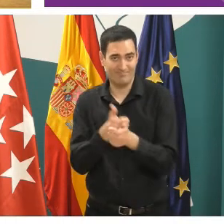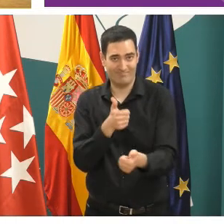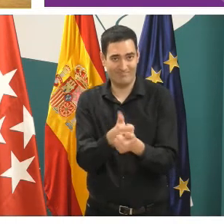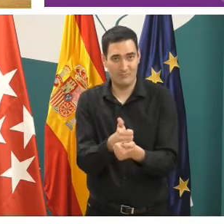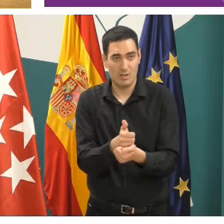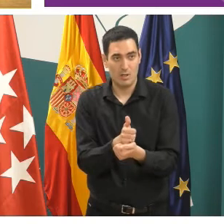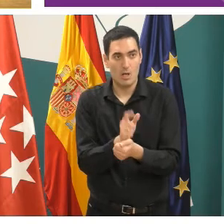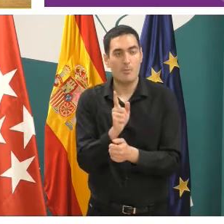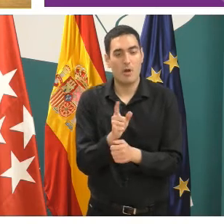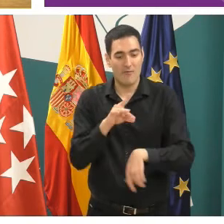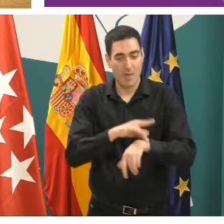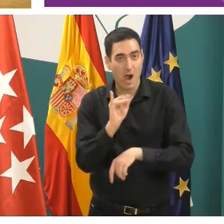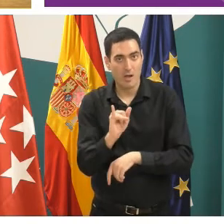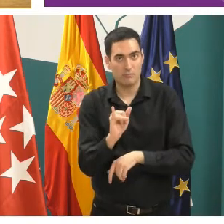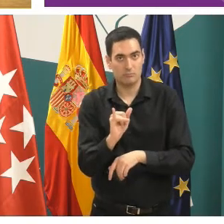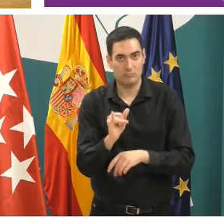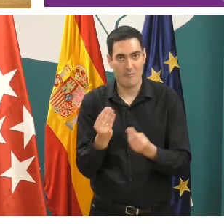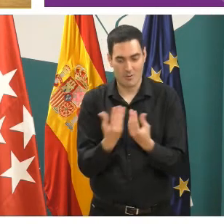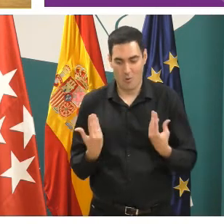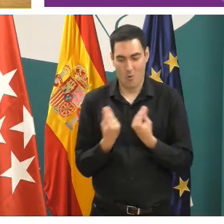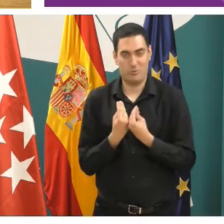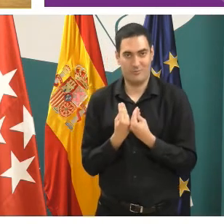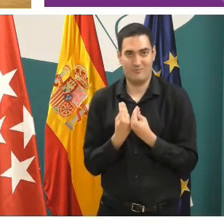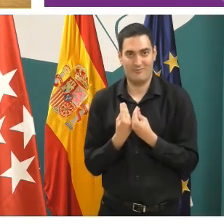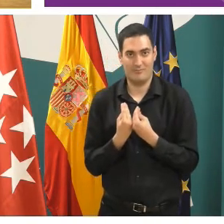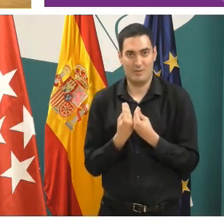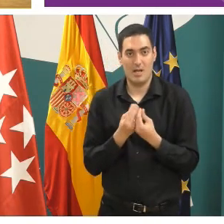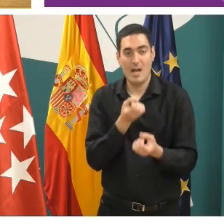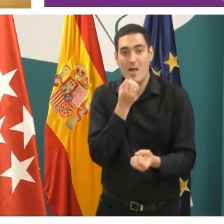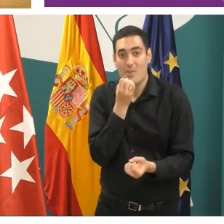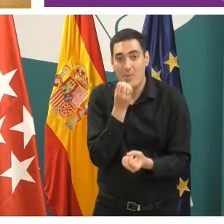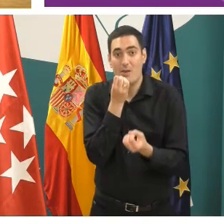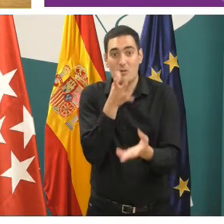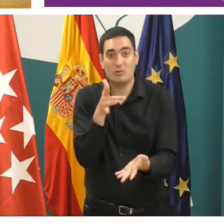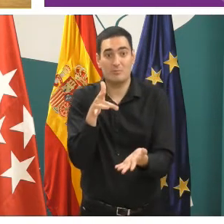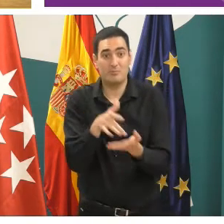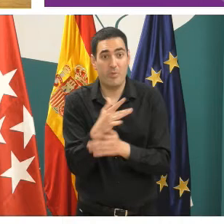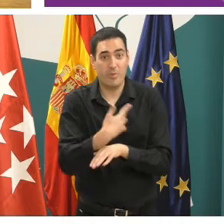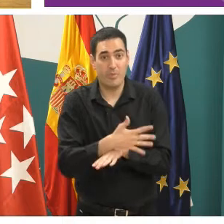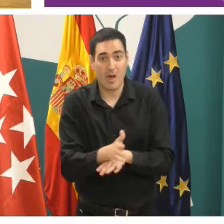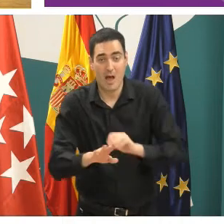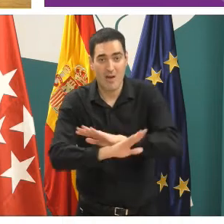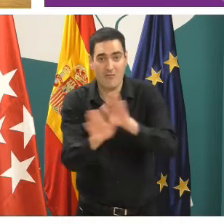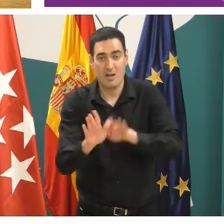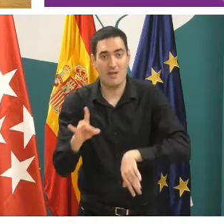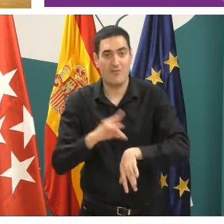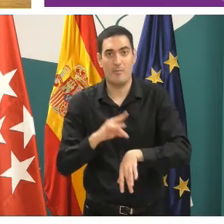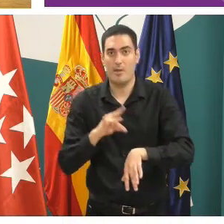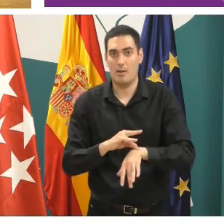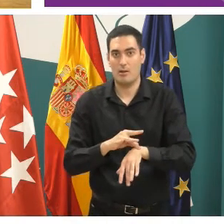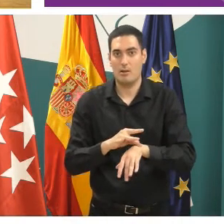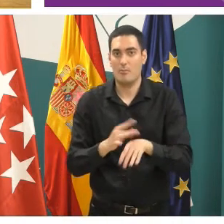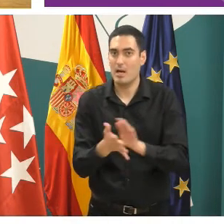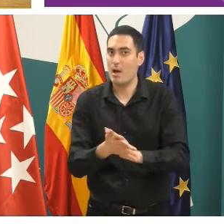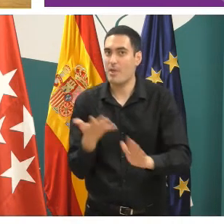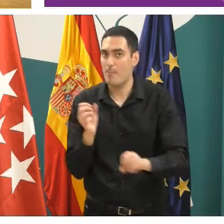con la enfermedad. Y otro caso que por no llegar a tiempo el diagnóstico, pues realmente la degeneración de la enfermedad ha sido mucho más